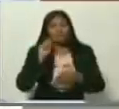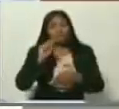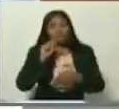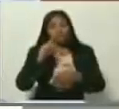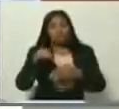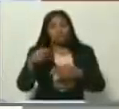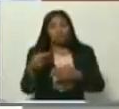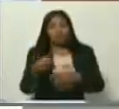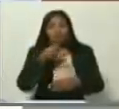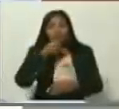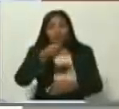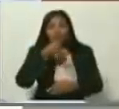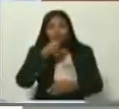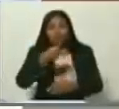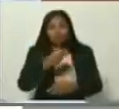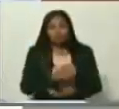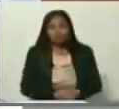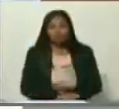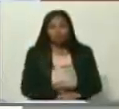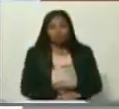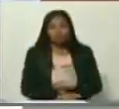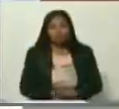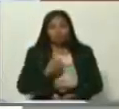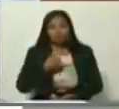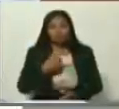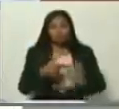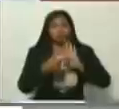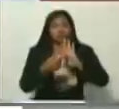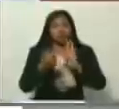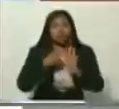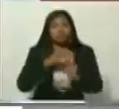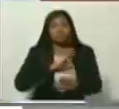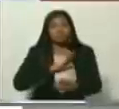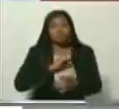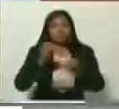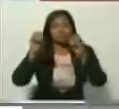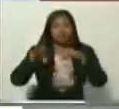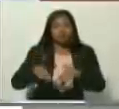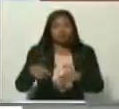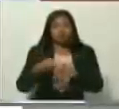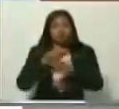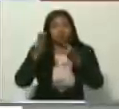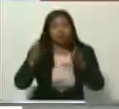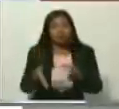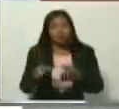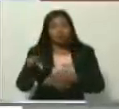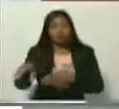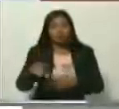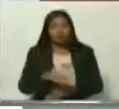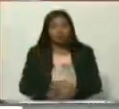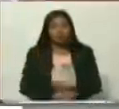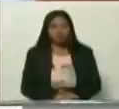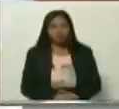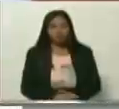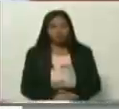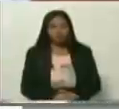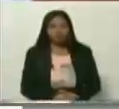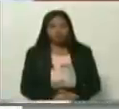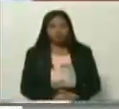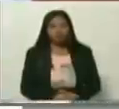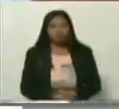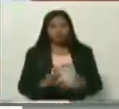después de esta rueda de prensa, voy a presentar mi renuncia al cargo de gobernador del estado a el